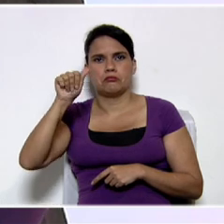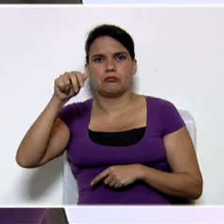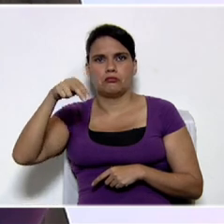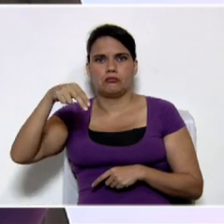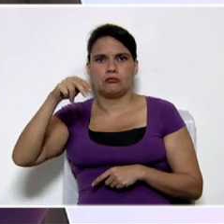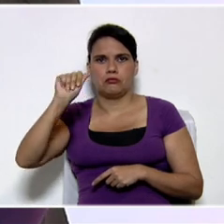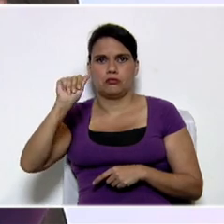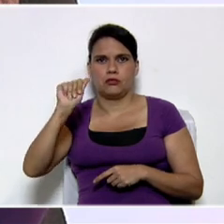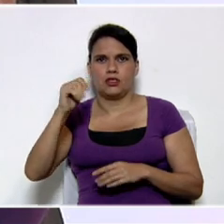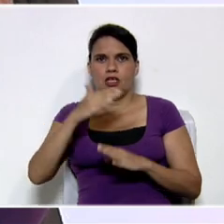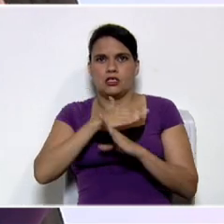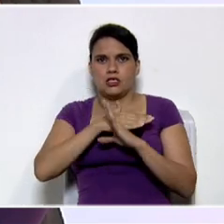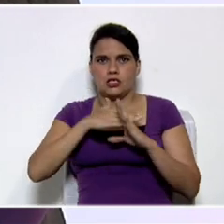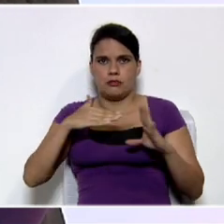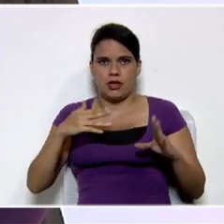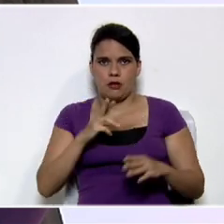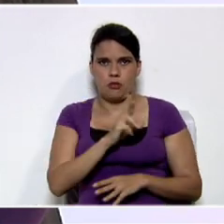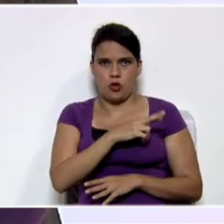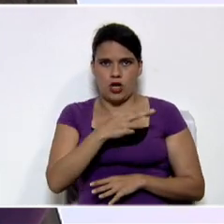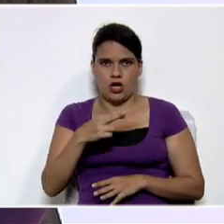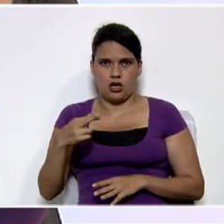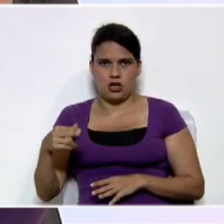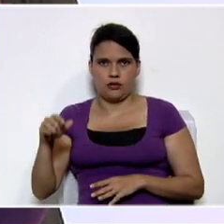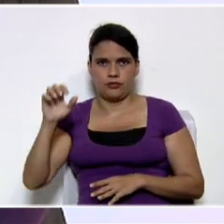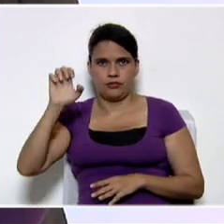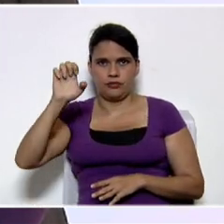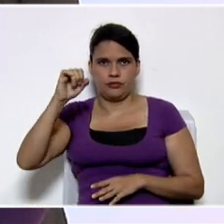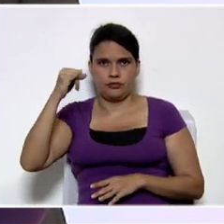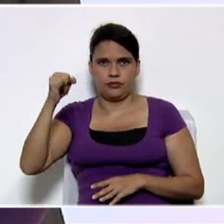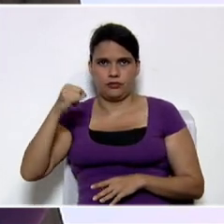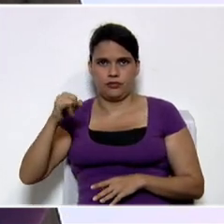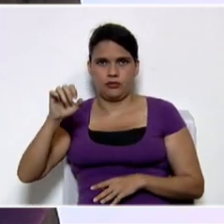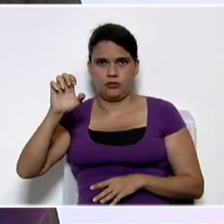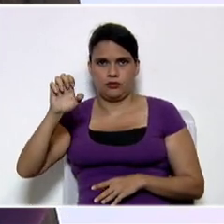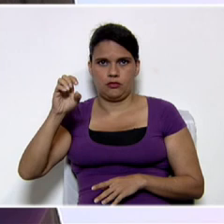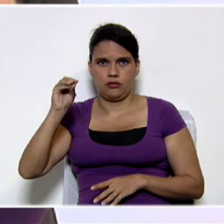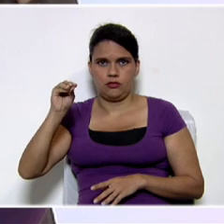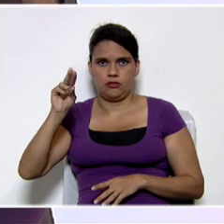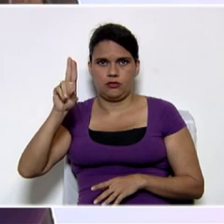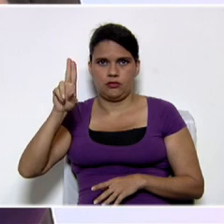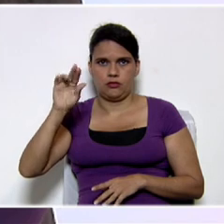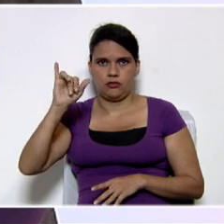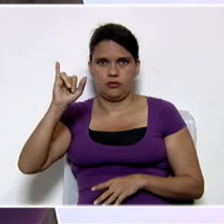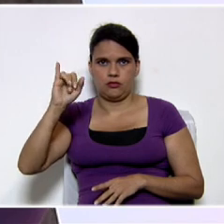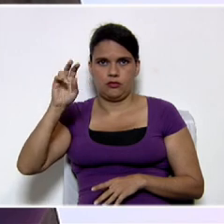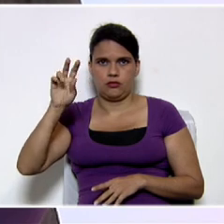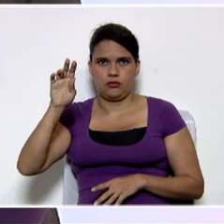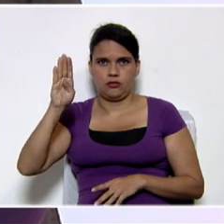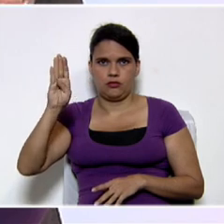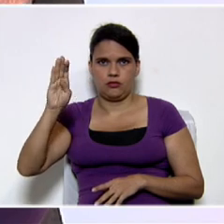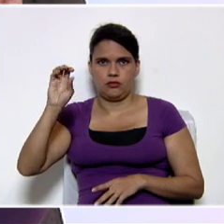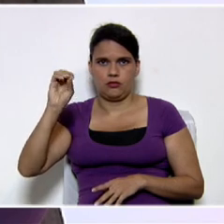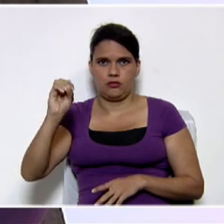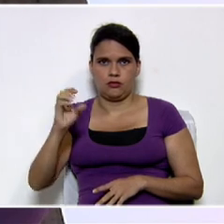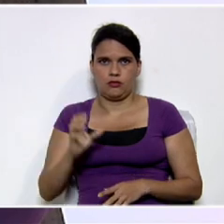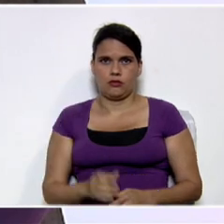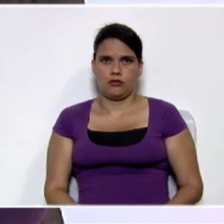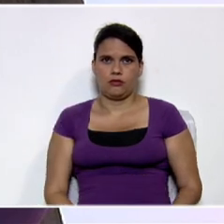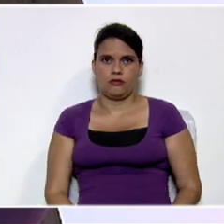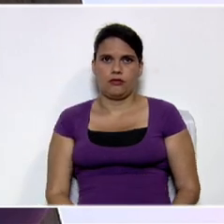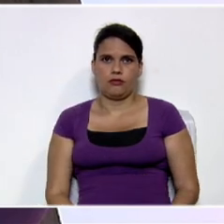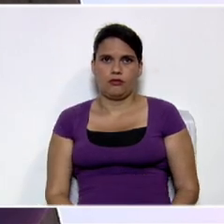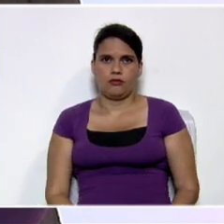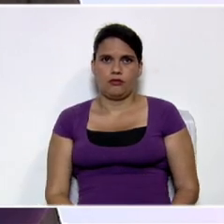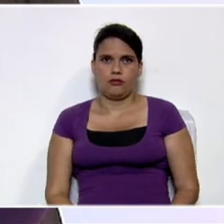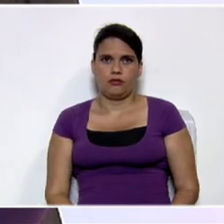río Esequibo. Se pudiese decir que es la primera Guyana y la separa de la Guyana Británica. Tenemos una